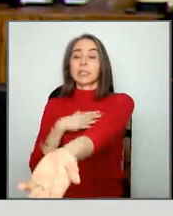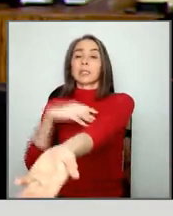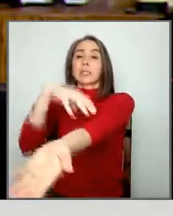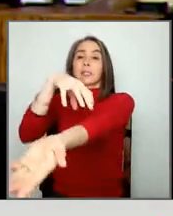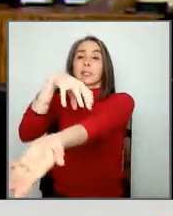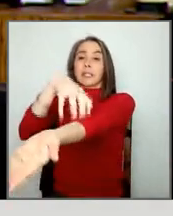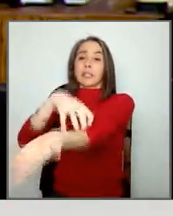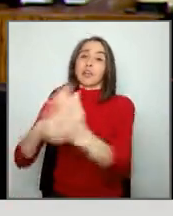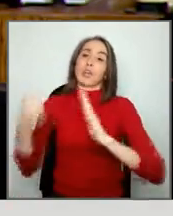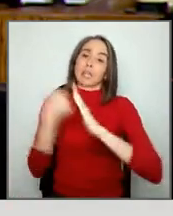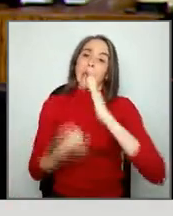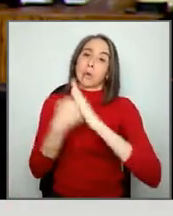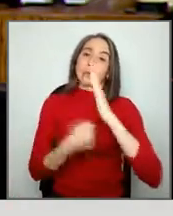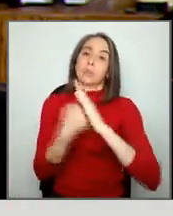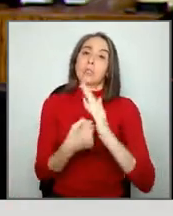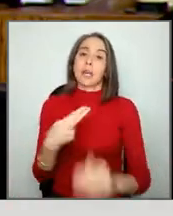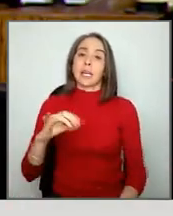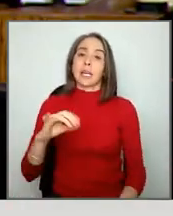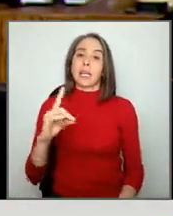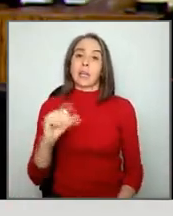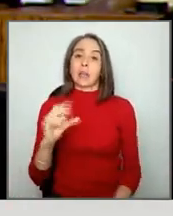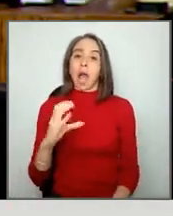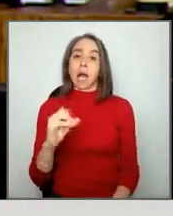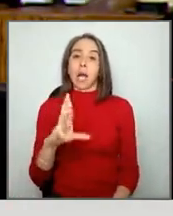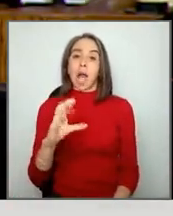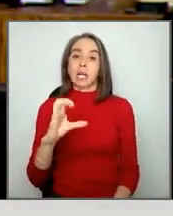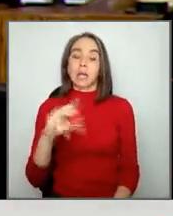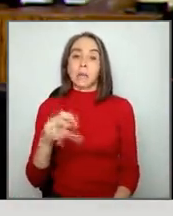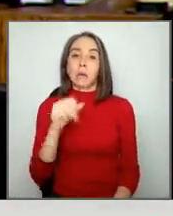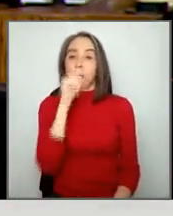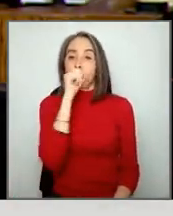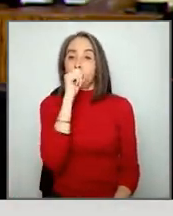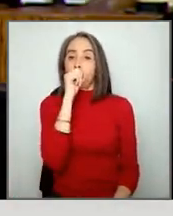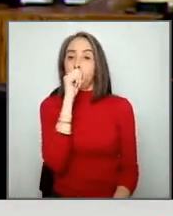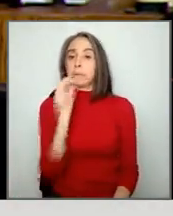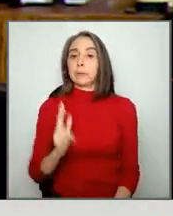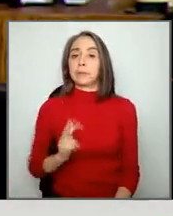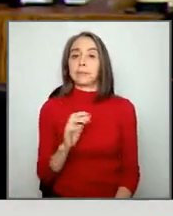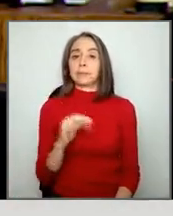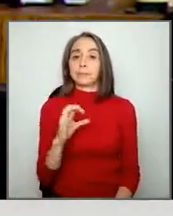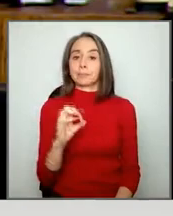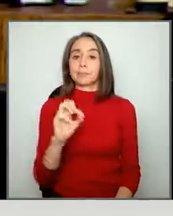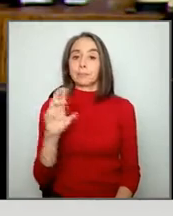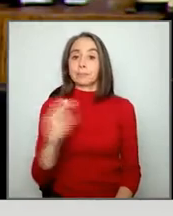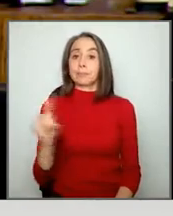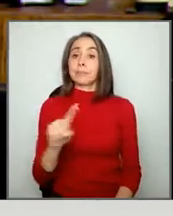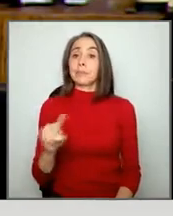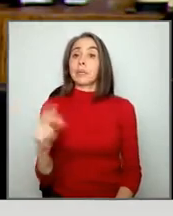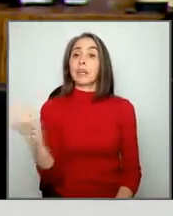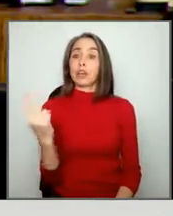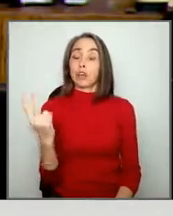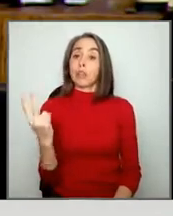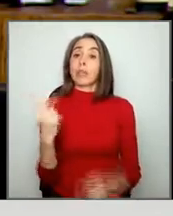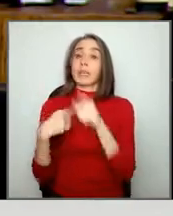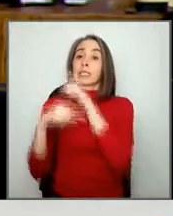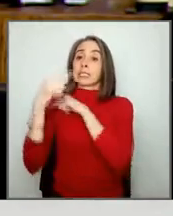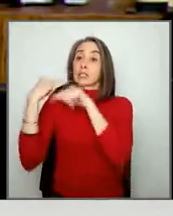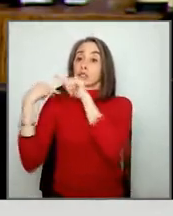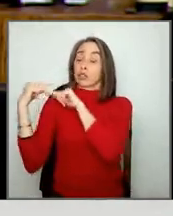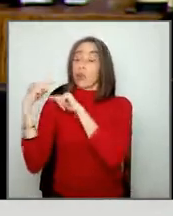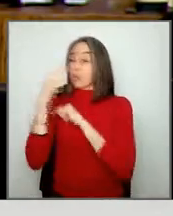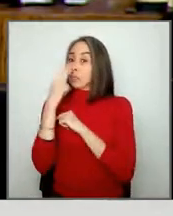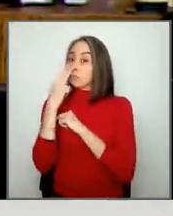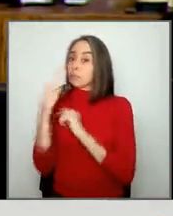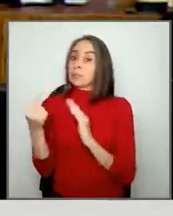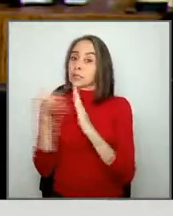como Hilda Cárcamo como es Francisco Pérez que han estado permanentemente en la historia trabajando también por los asistentes de